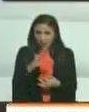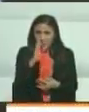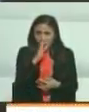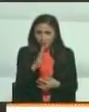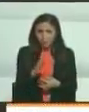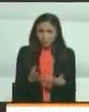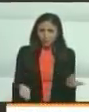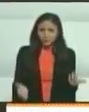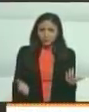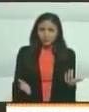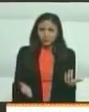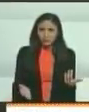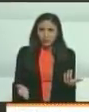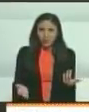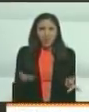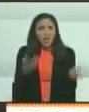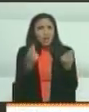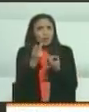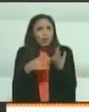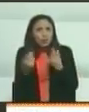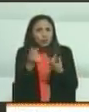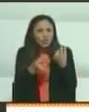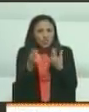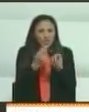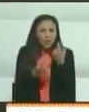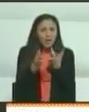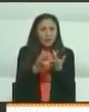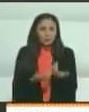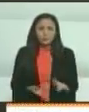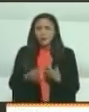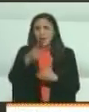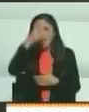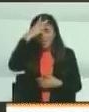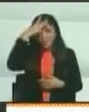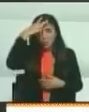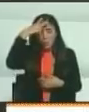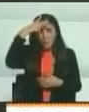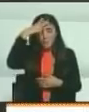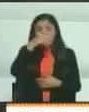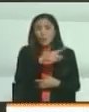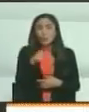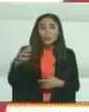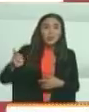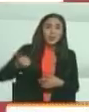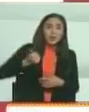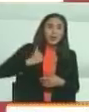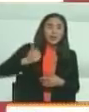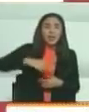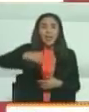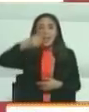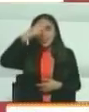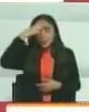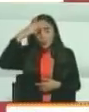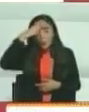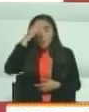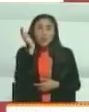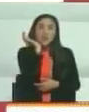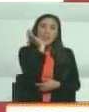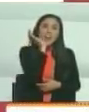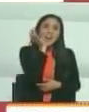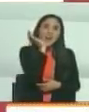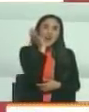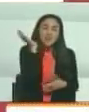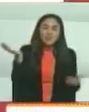decomisaron los bienes. ¿Bienes? ¿De dónde? Estúpidos son, canadienses. Ustedes son unos estúpidos, ridículos. Es lo que